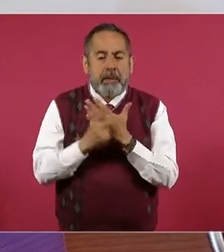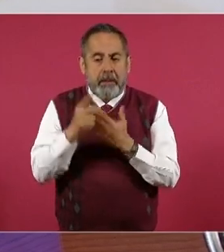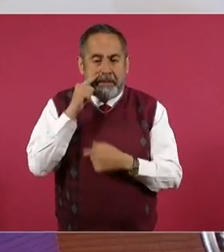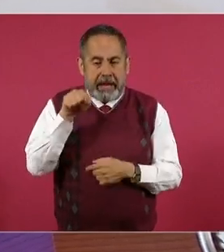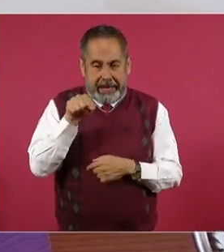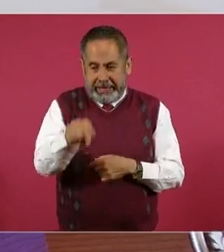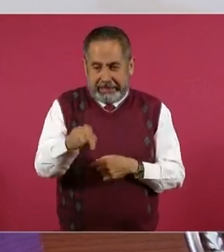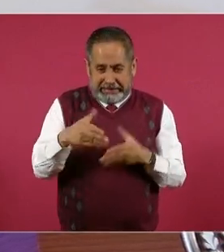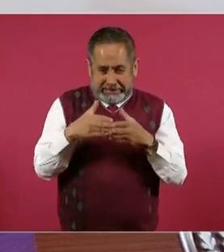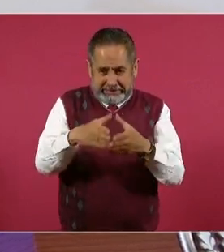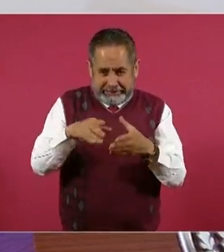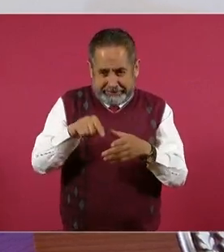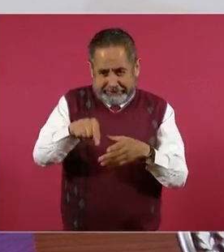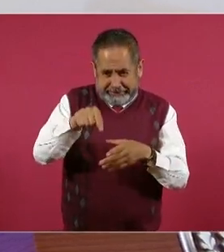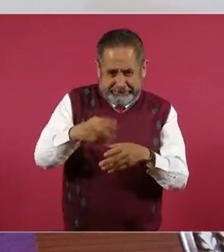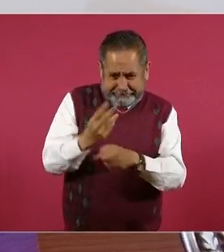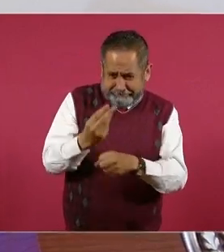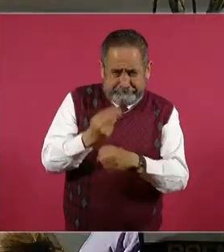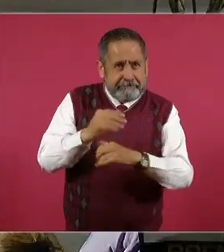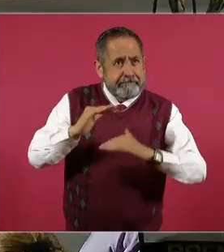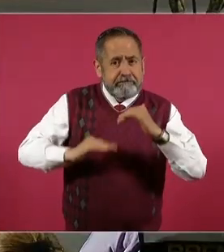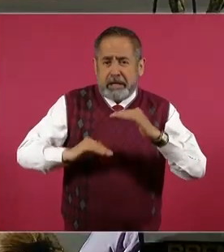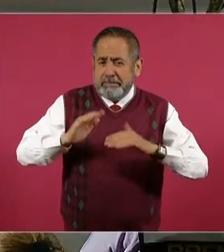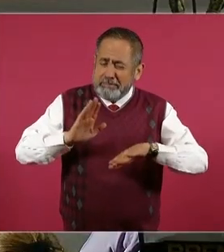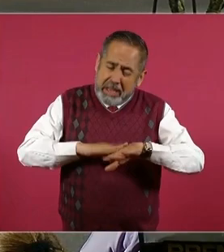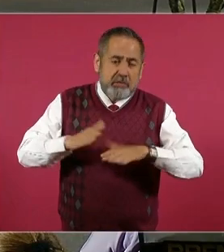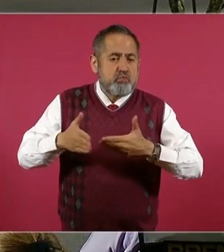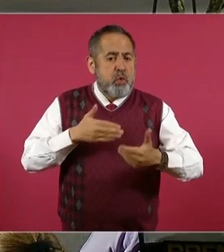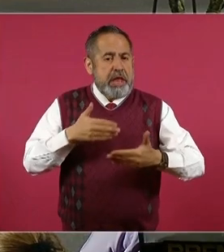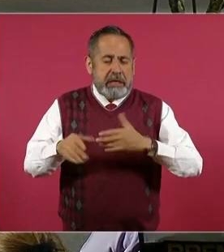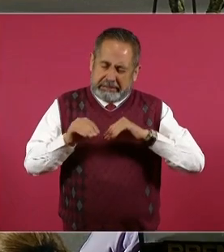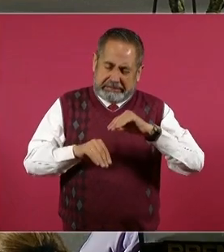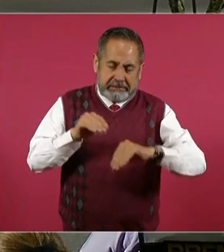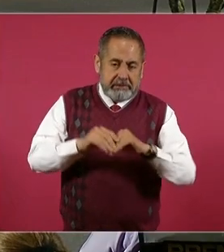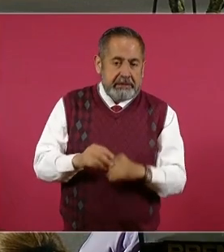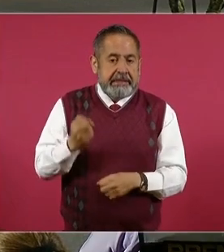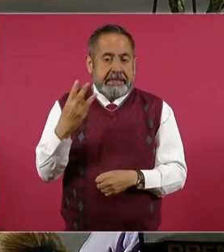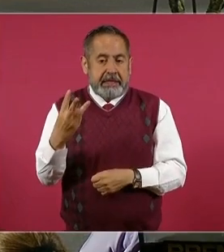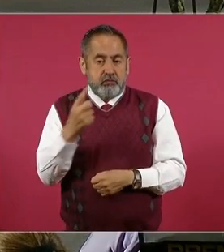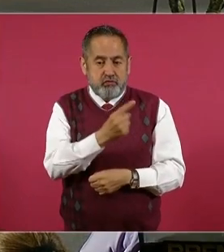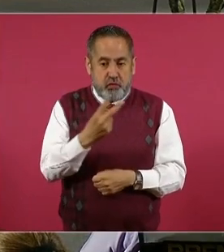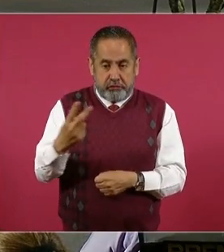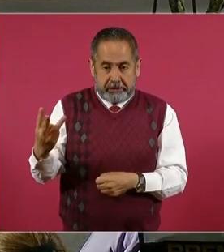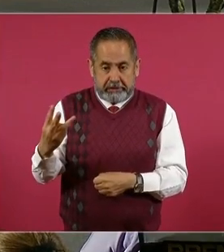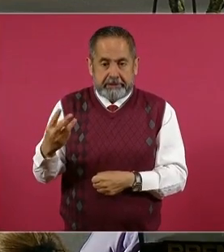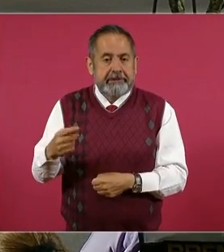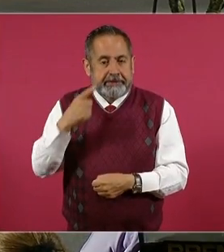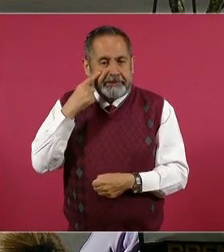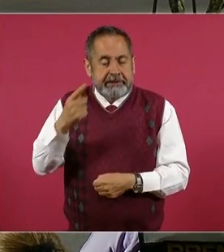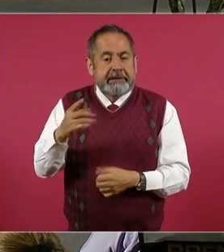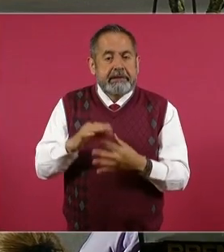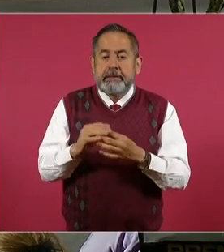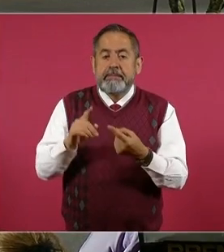de nuestras unidades. Esto se llevó a cabo en tres líneas de acción. La primera, o la que utilizamos,